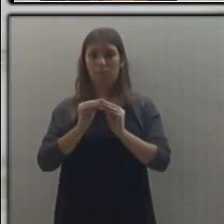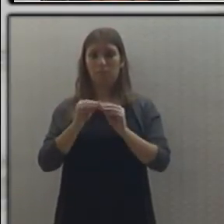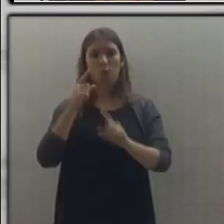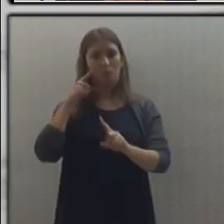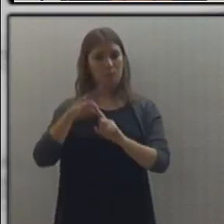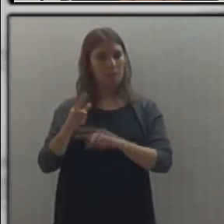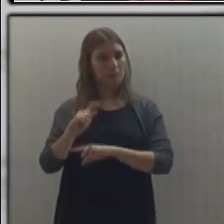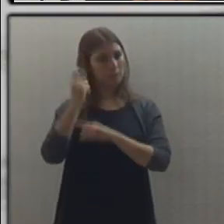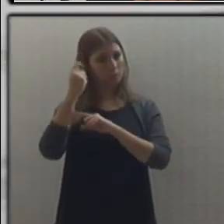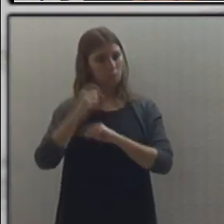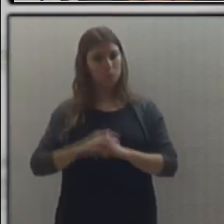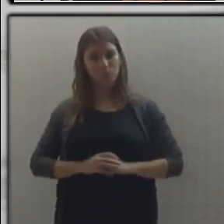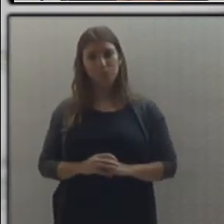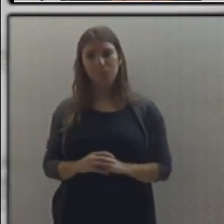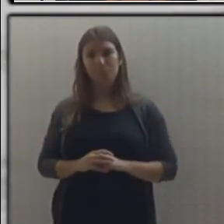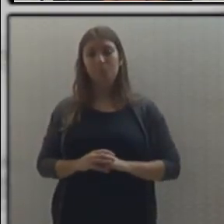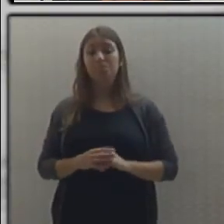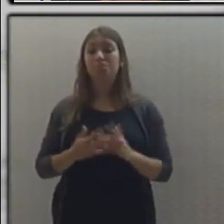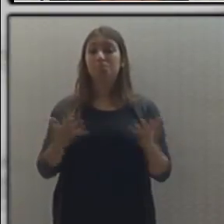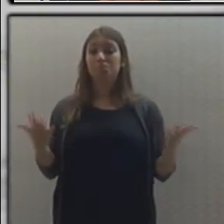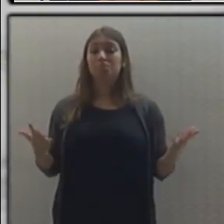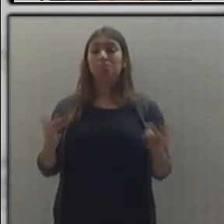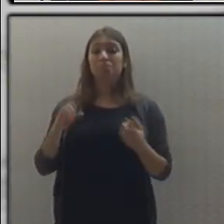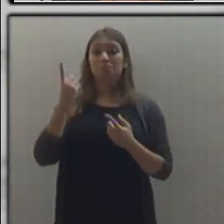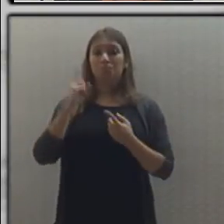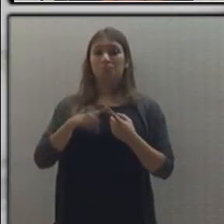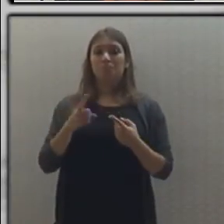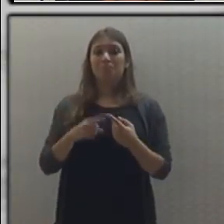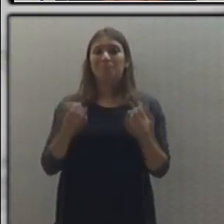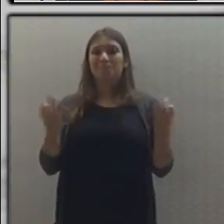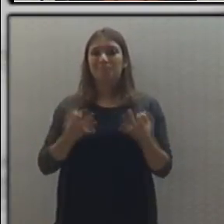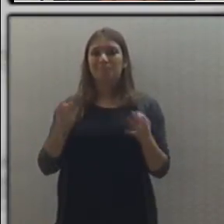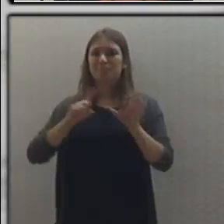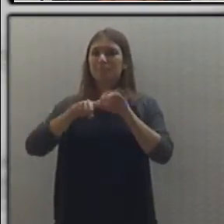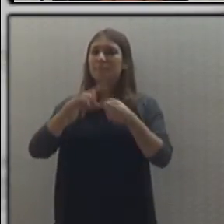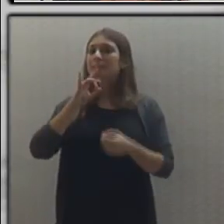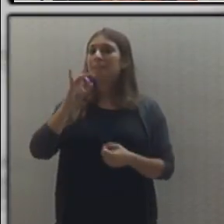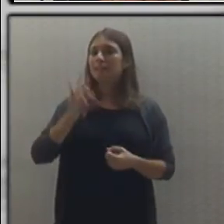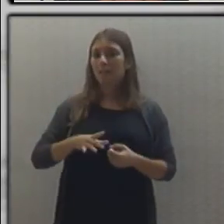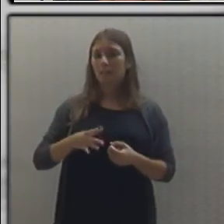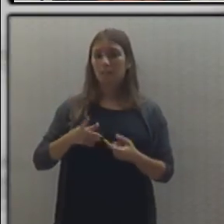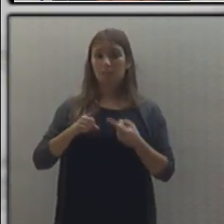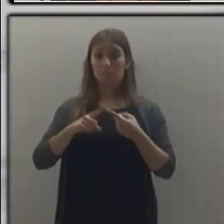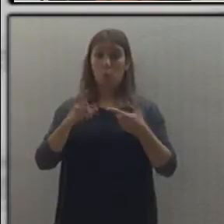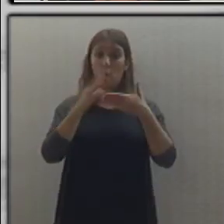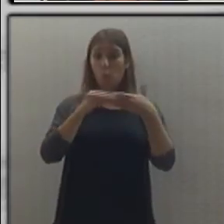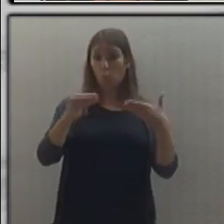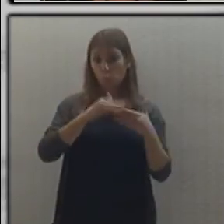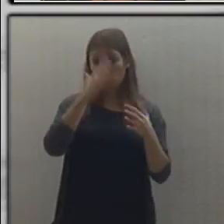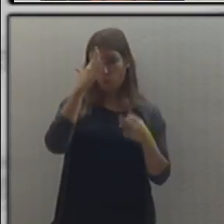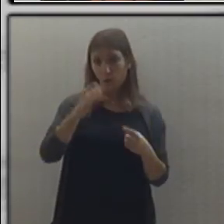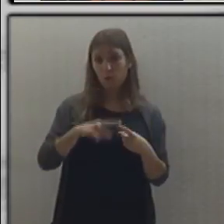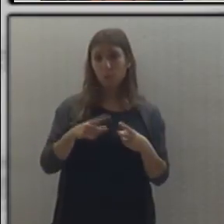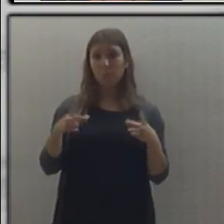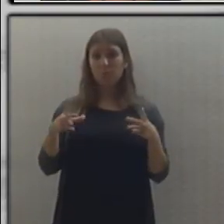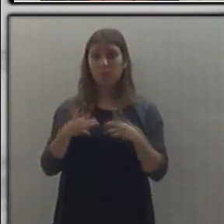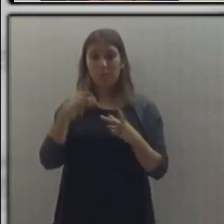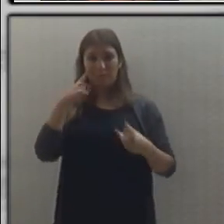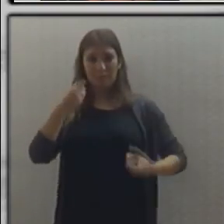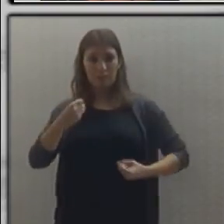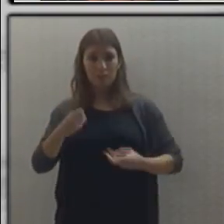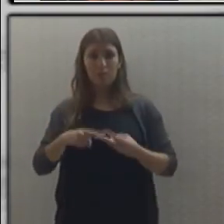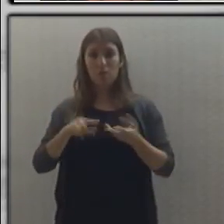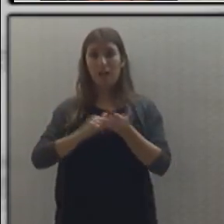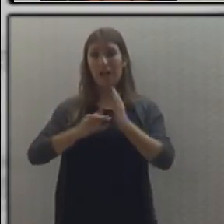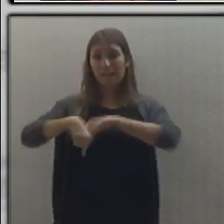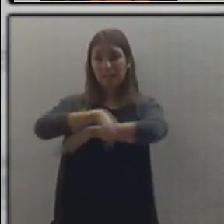éxito. Primero definimos el equipo que participa. Pues hay el usuario, el sociosanitario, el